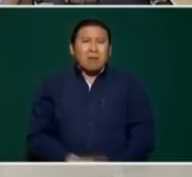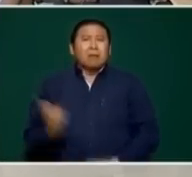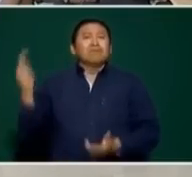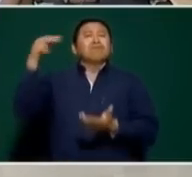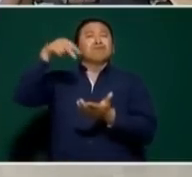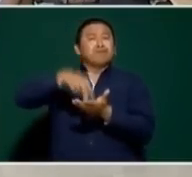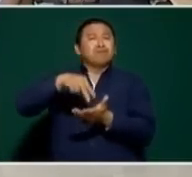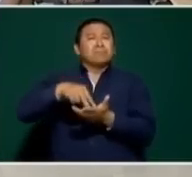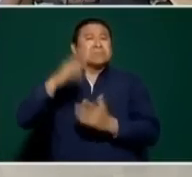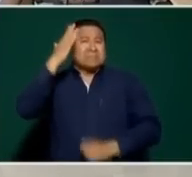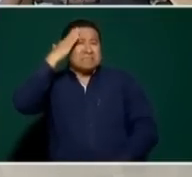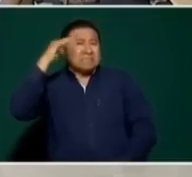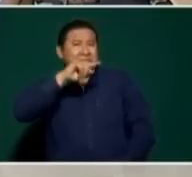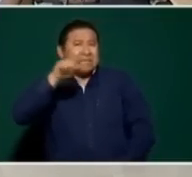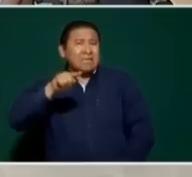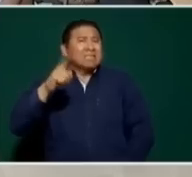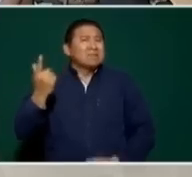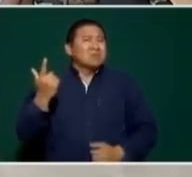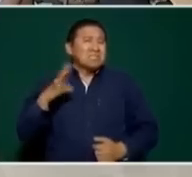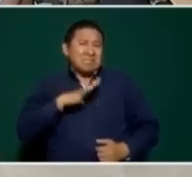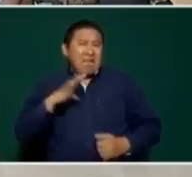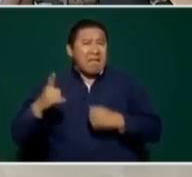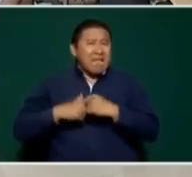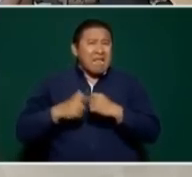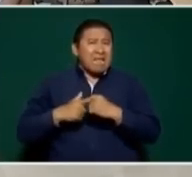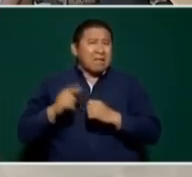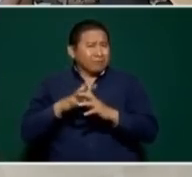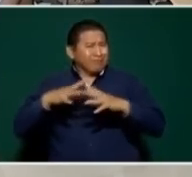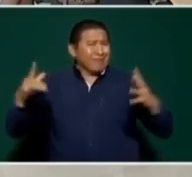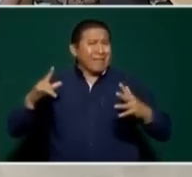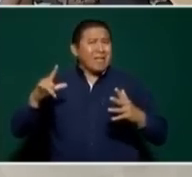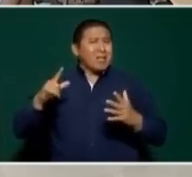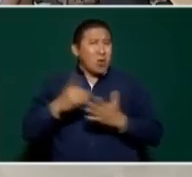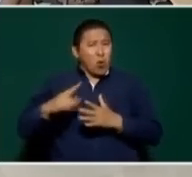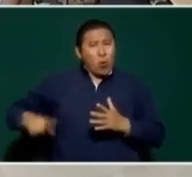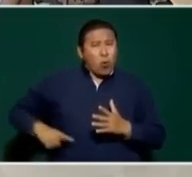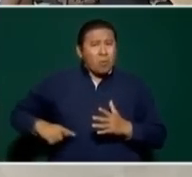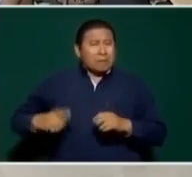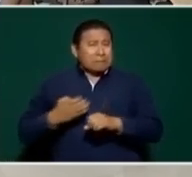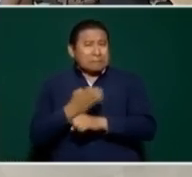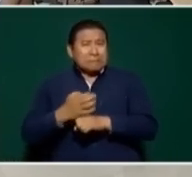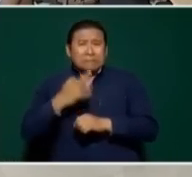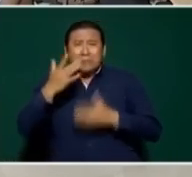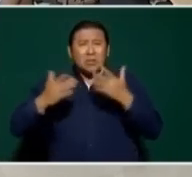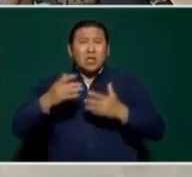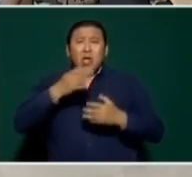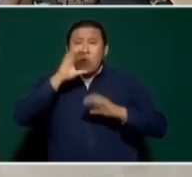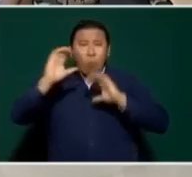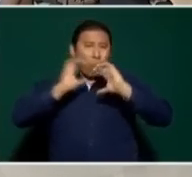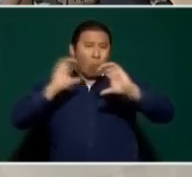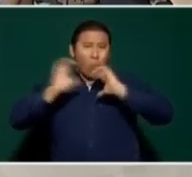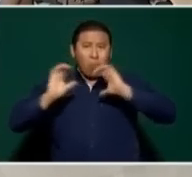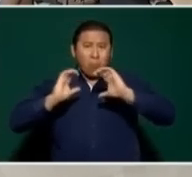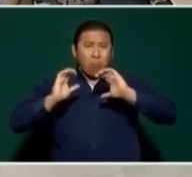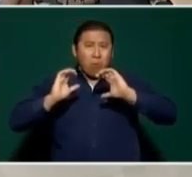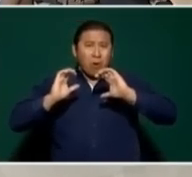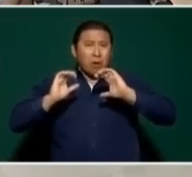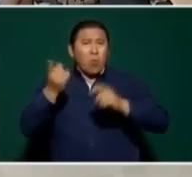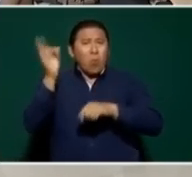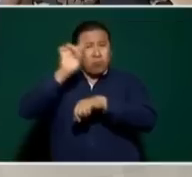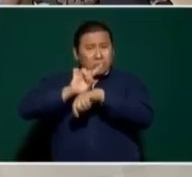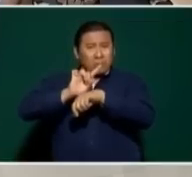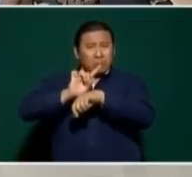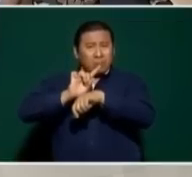yo, y sabe que es una situación realmente tremenda. El gobierno del Estado incluso se encarga, a través de sus medios de comunicación, un